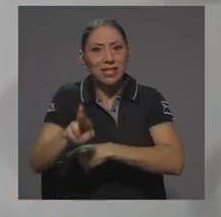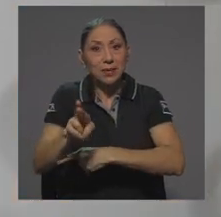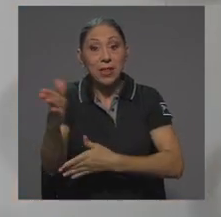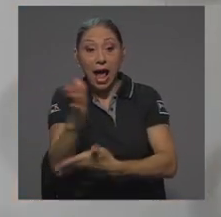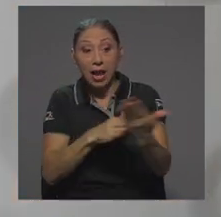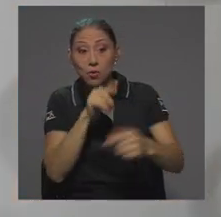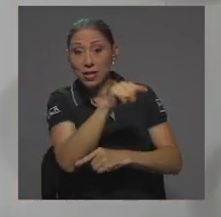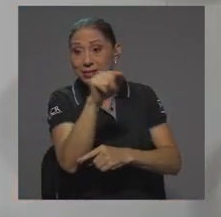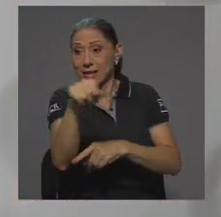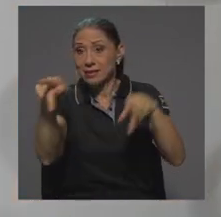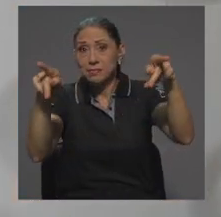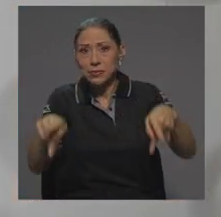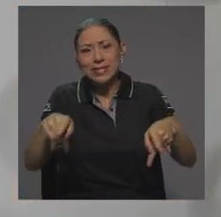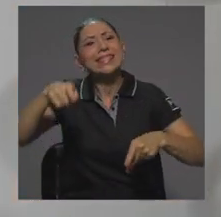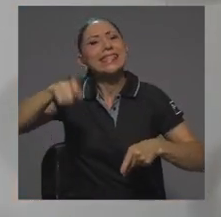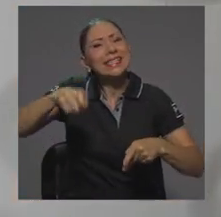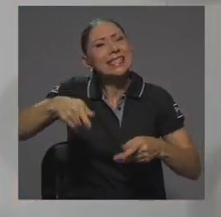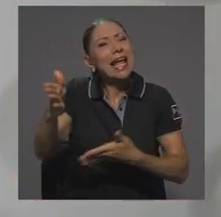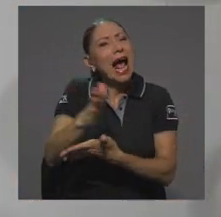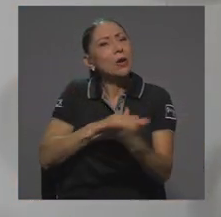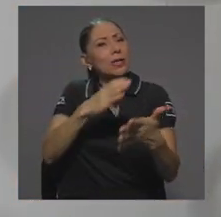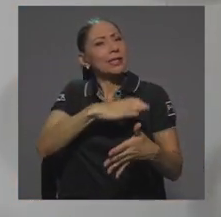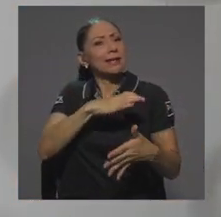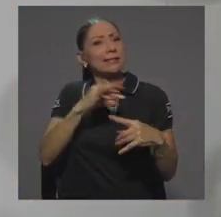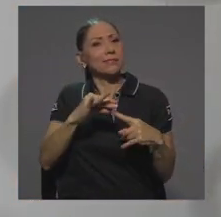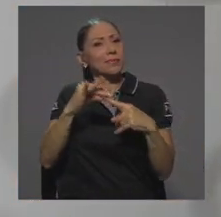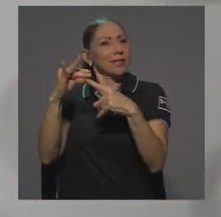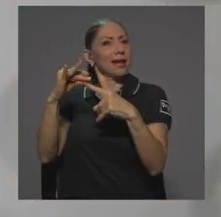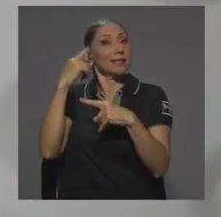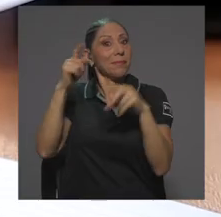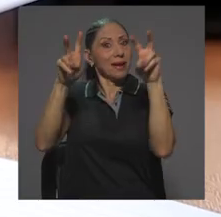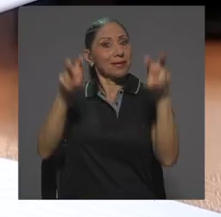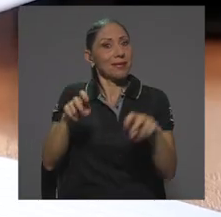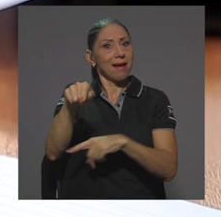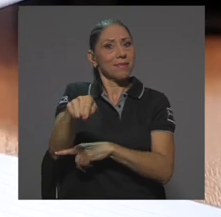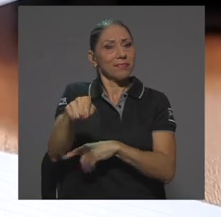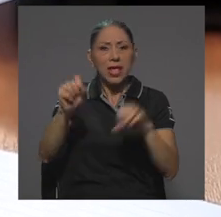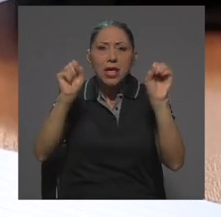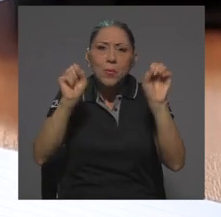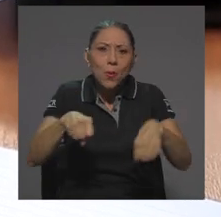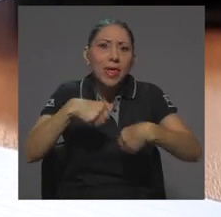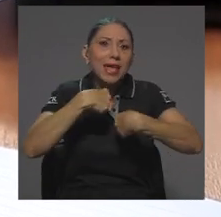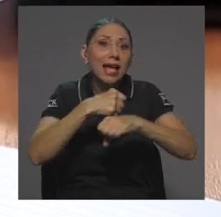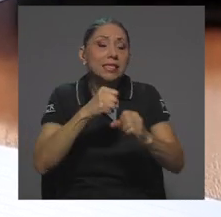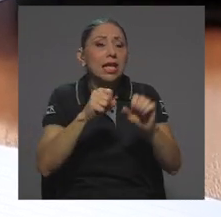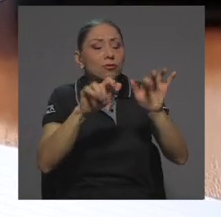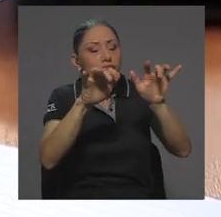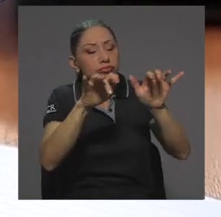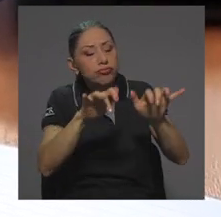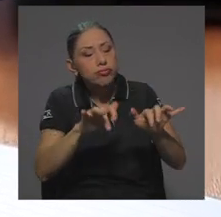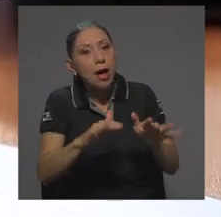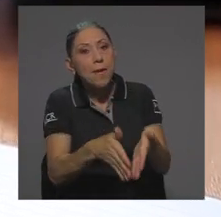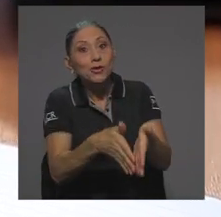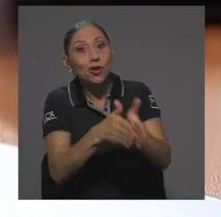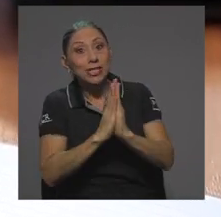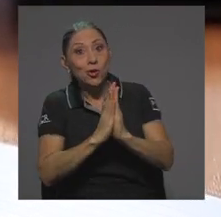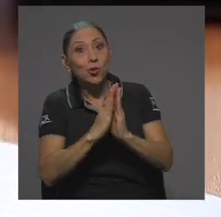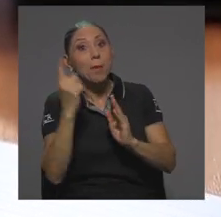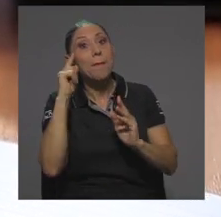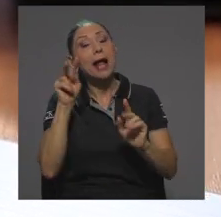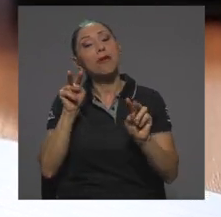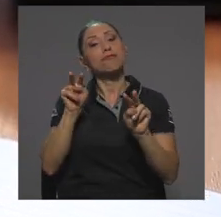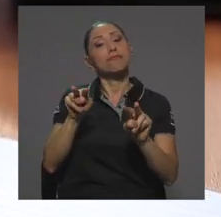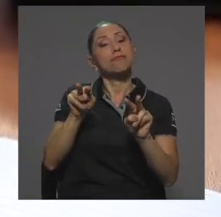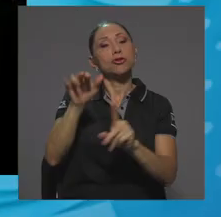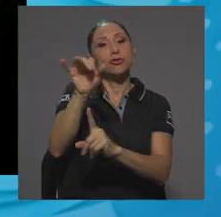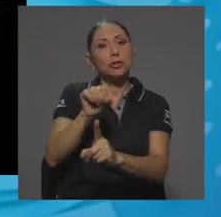de ellos necesitan ciertas condiciones especiales para hacer esta prueba y pueden realizar una solicitud para que se considere su